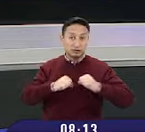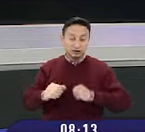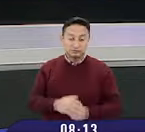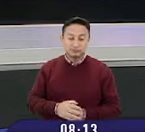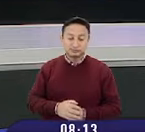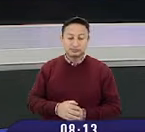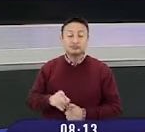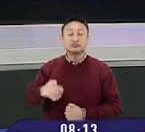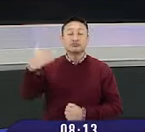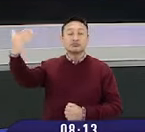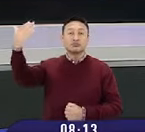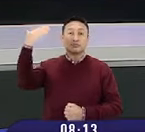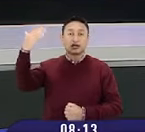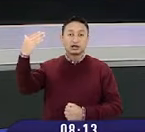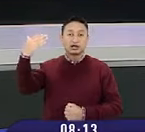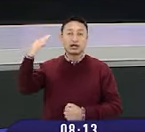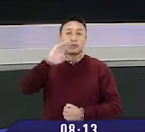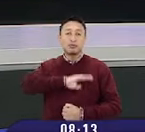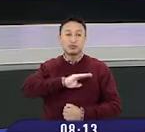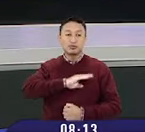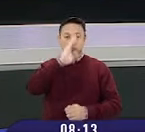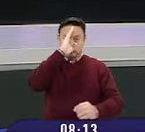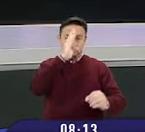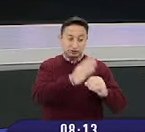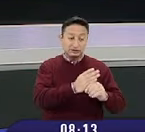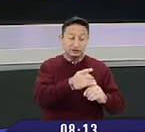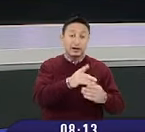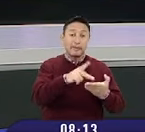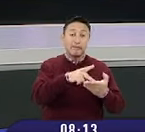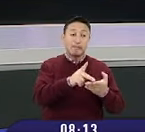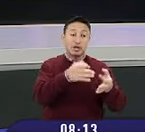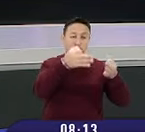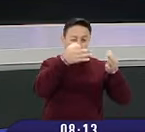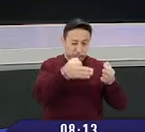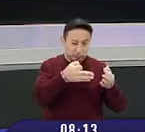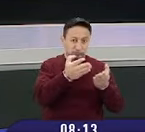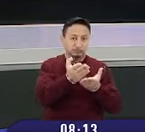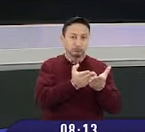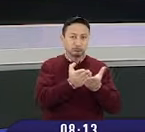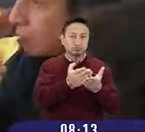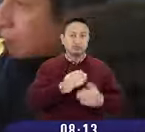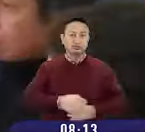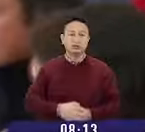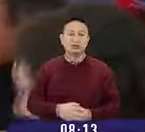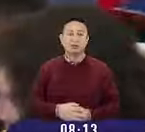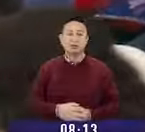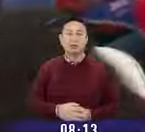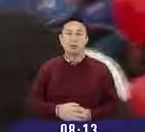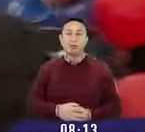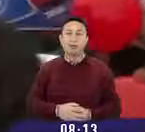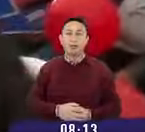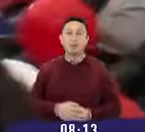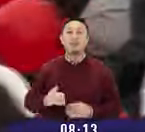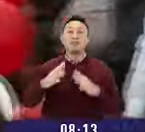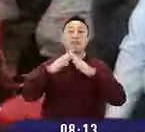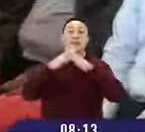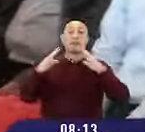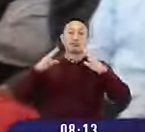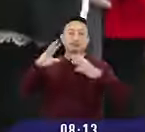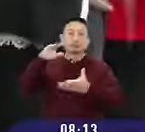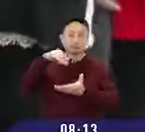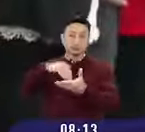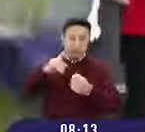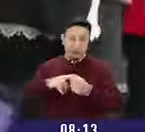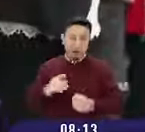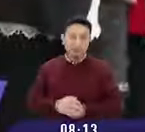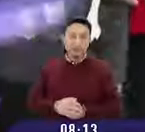Para el alcalde, lo que busca el municipio es pagar el precio justo por este servicio. En el Parque Cumandá, en el centro de Quito,